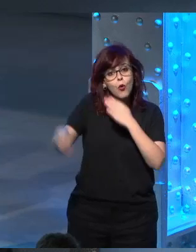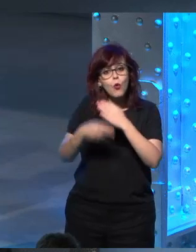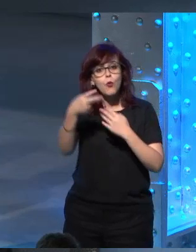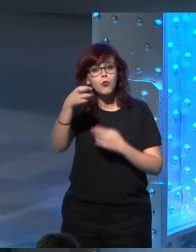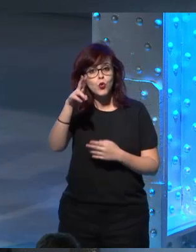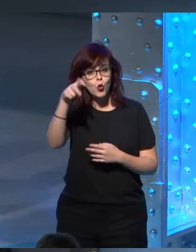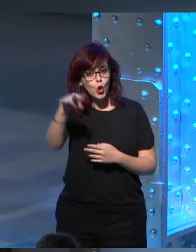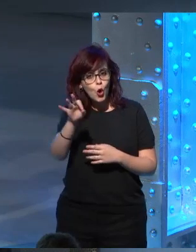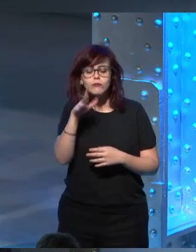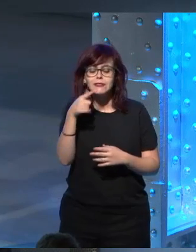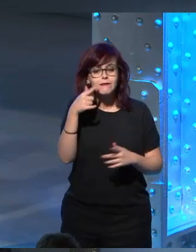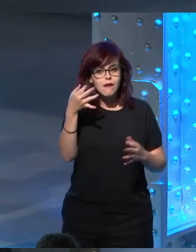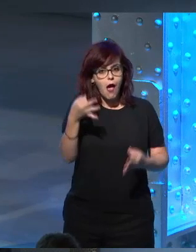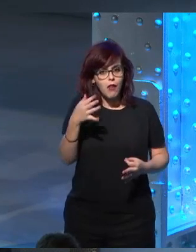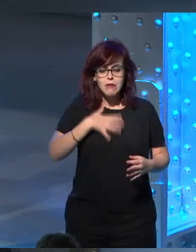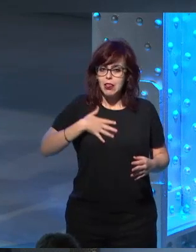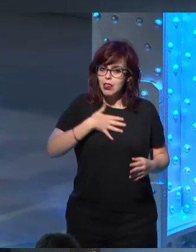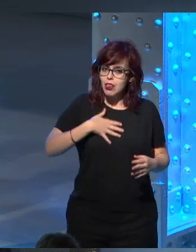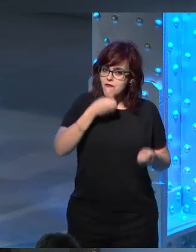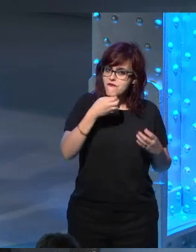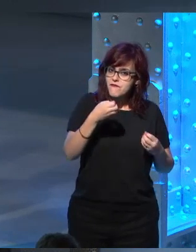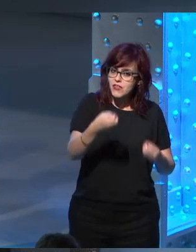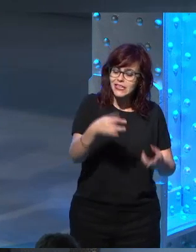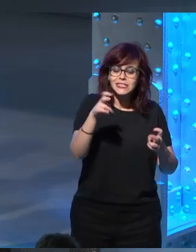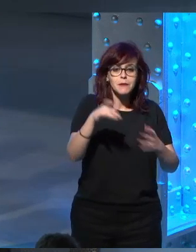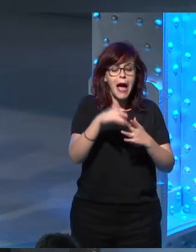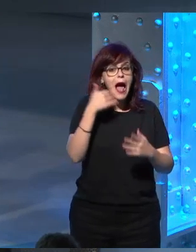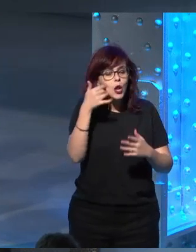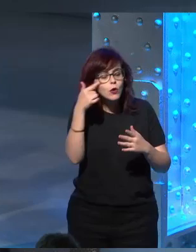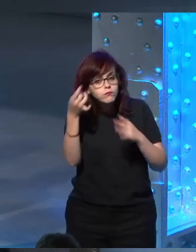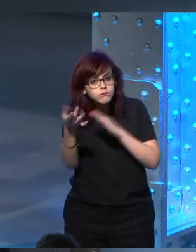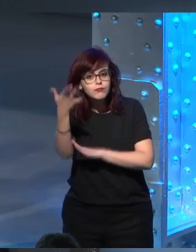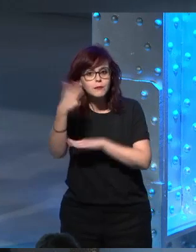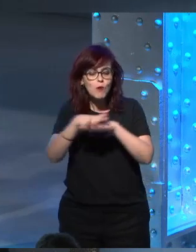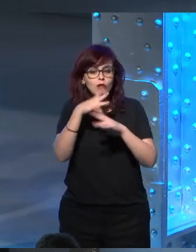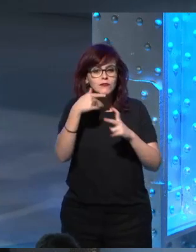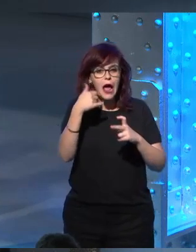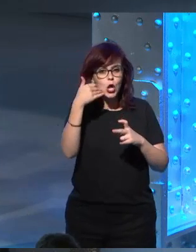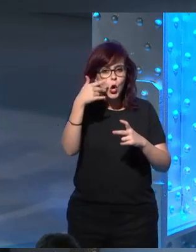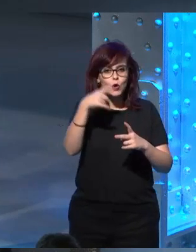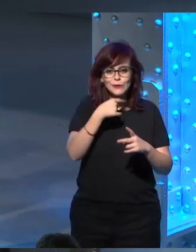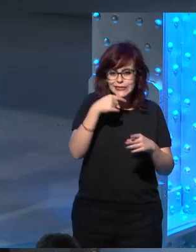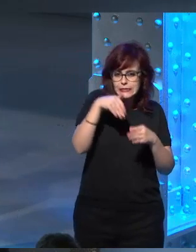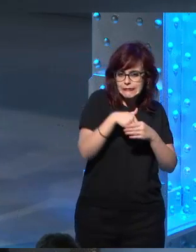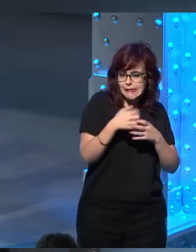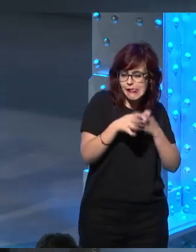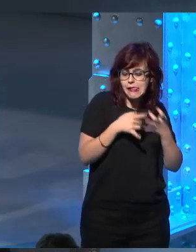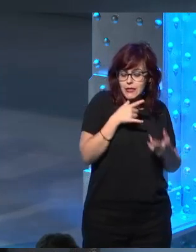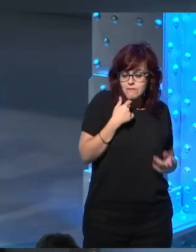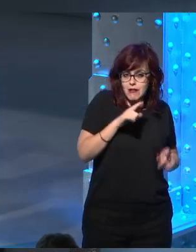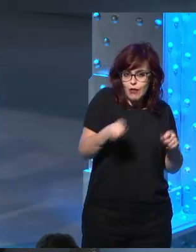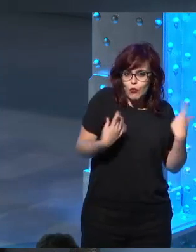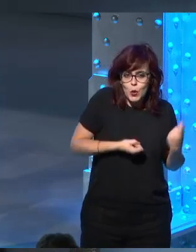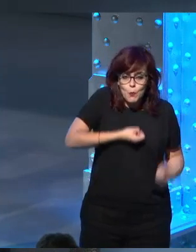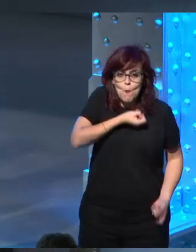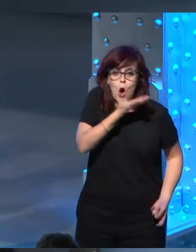muy gratificante, ¿eh? El poder generar algo que es un motor interno y que es absolutamente vocacional y poder hacer